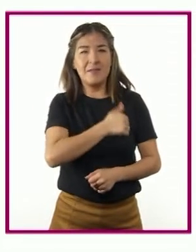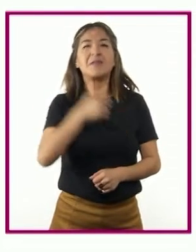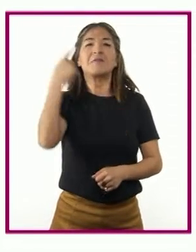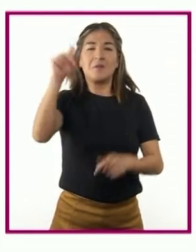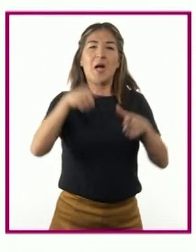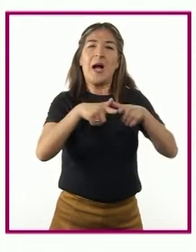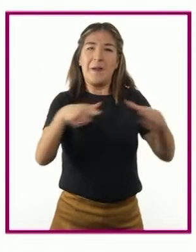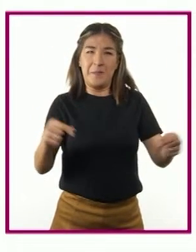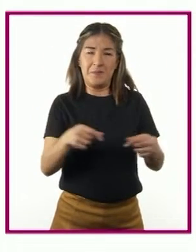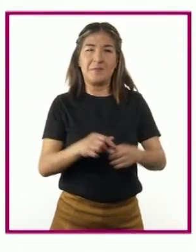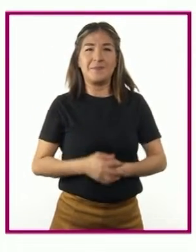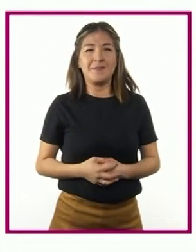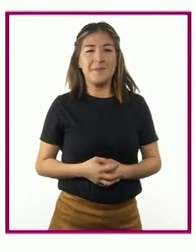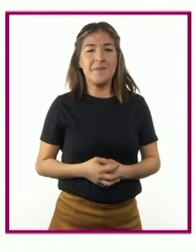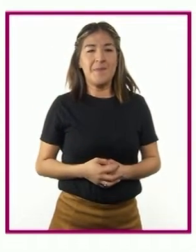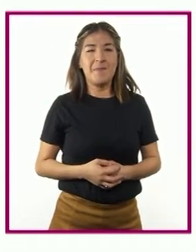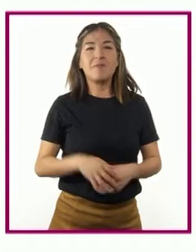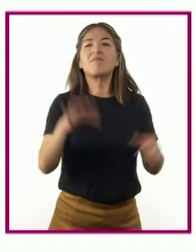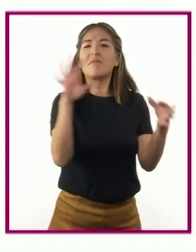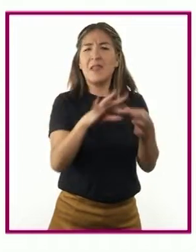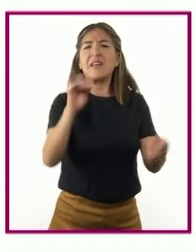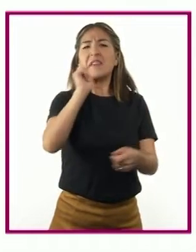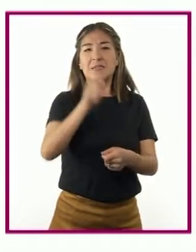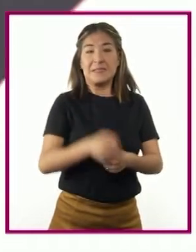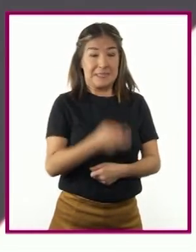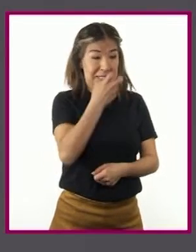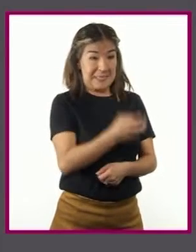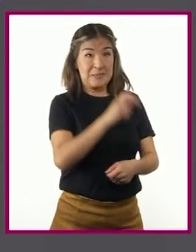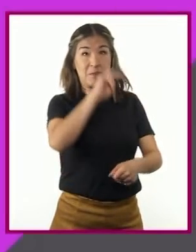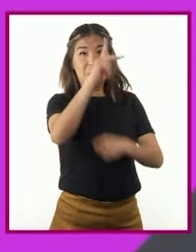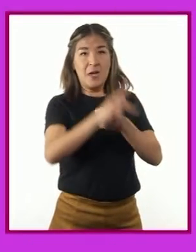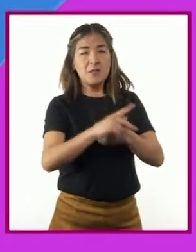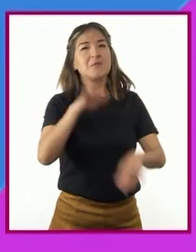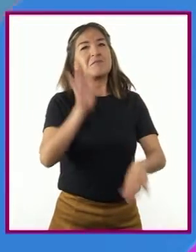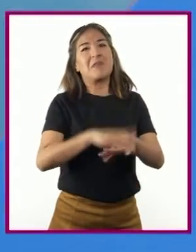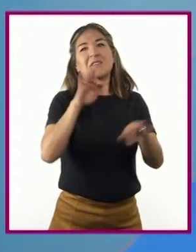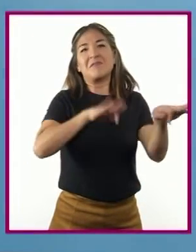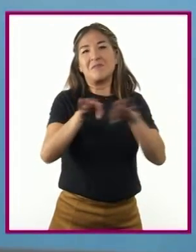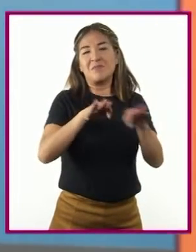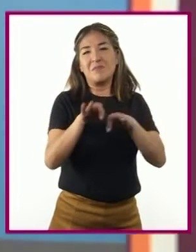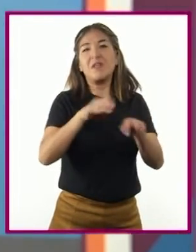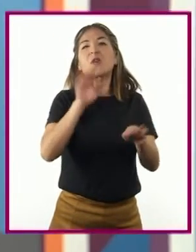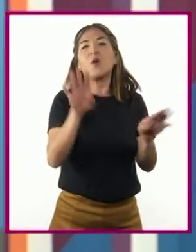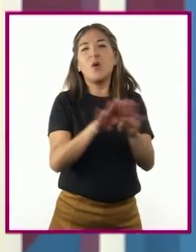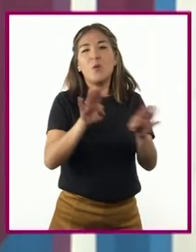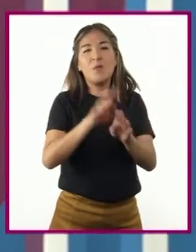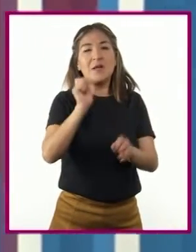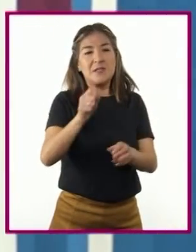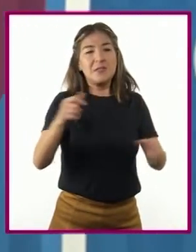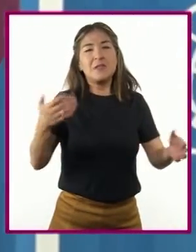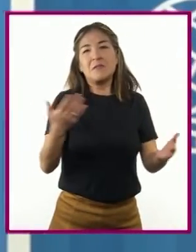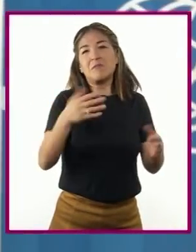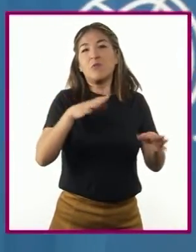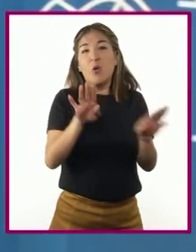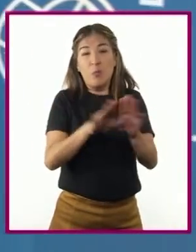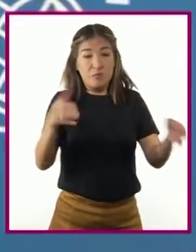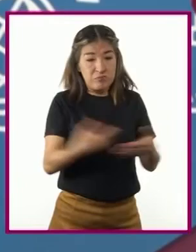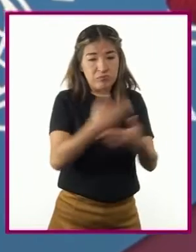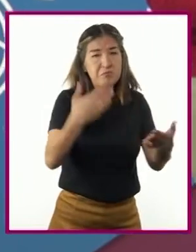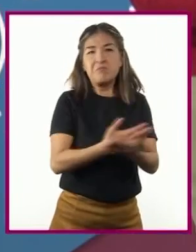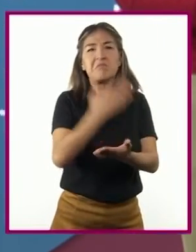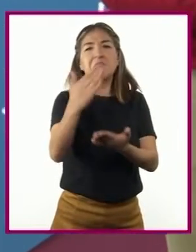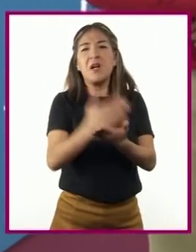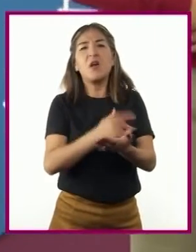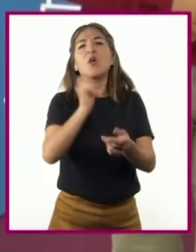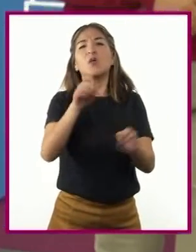Japón. Cabe agregar que estos países tienen un ritmo de crecimiento bajo e incluso negativo, de modo que